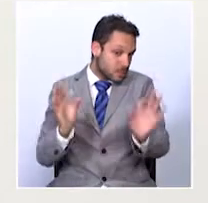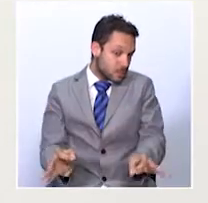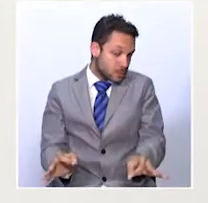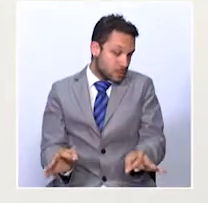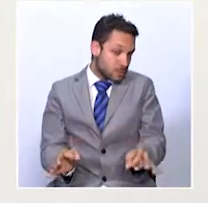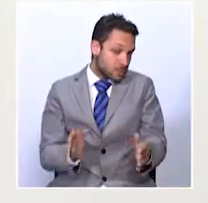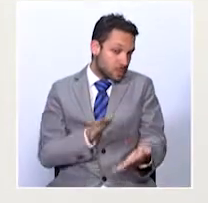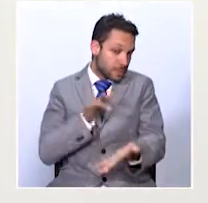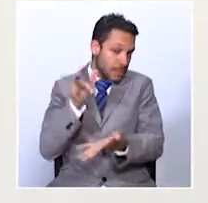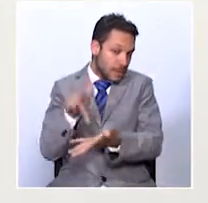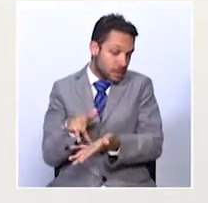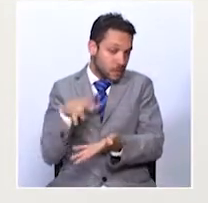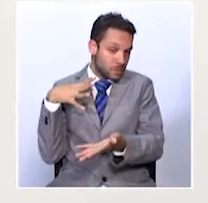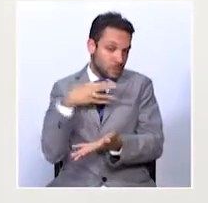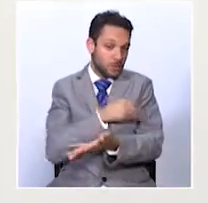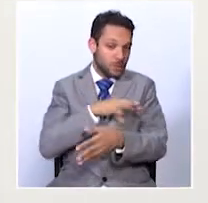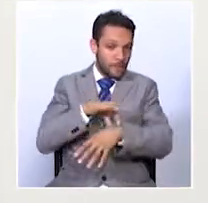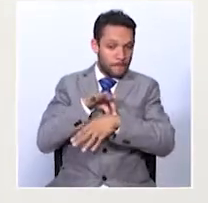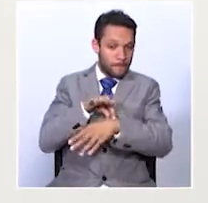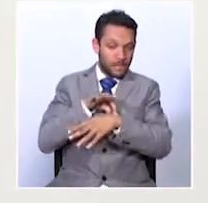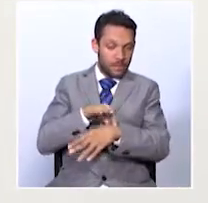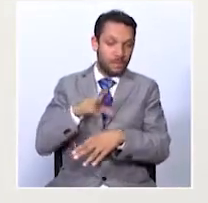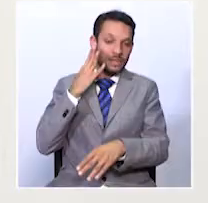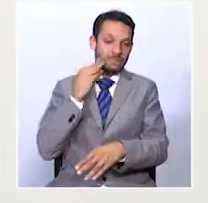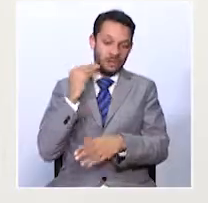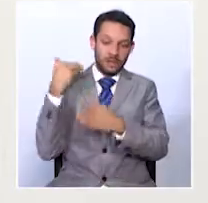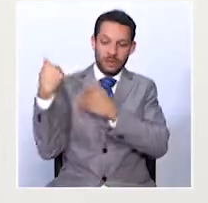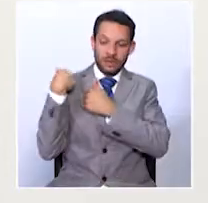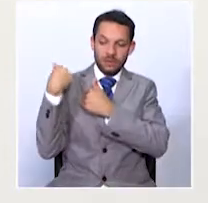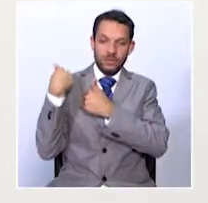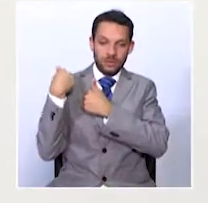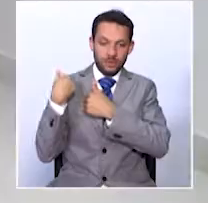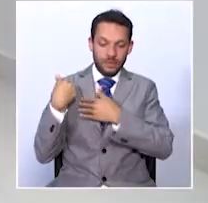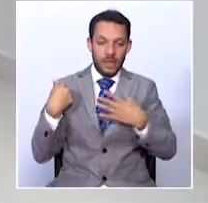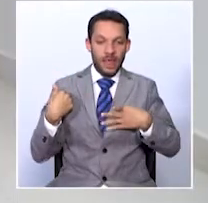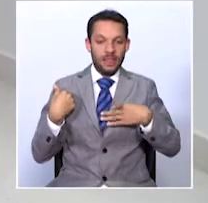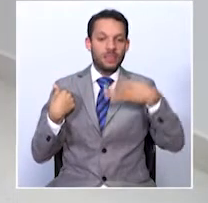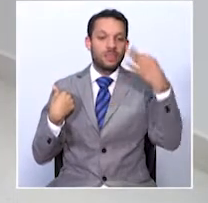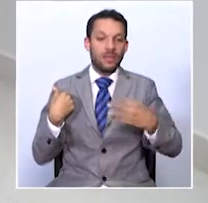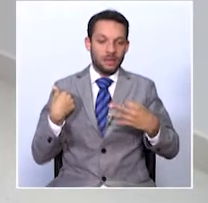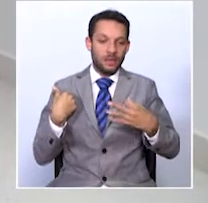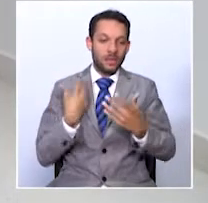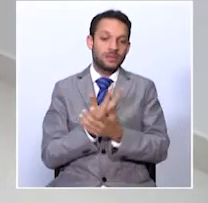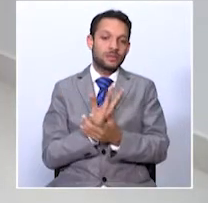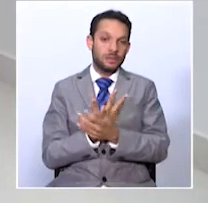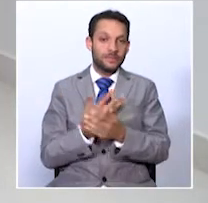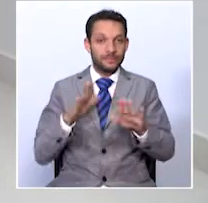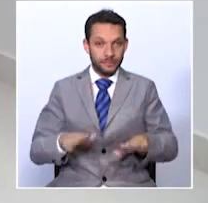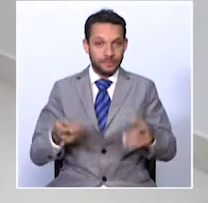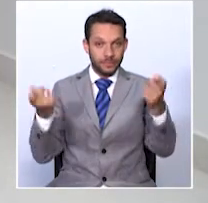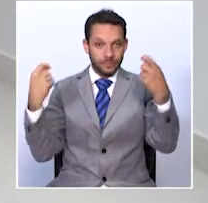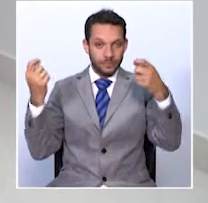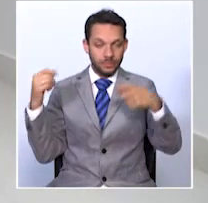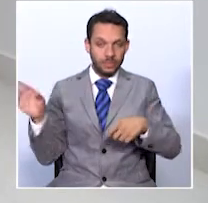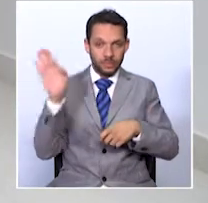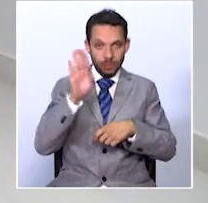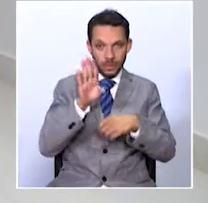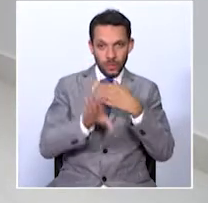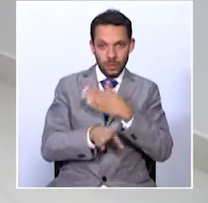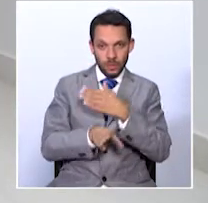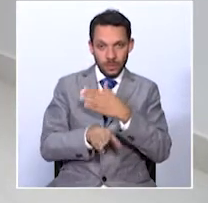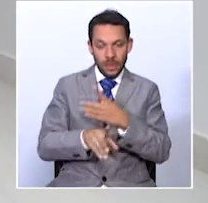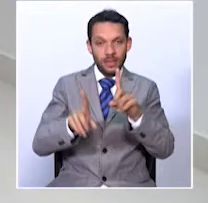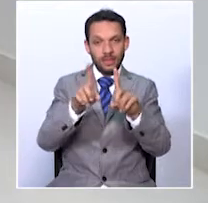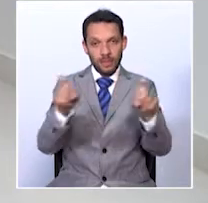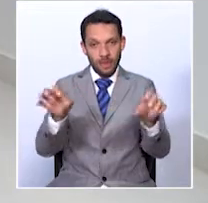nuestros conocimientos y en nuestra responsabilidad ética y científica. Ok, vamos a este corte de comerciales para que resolvamos